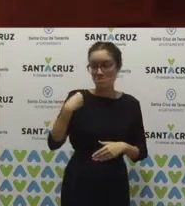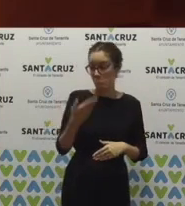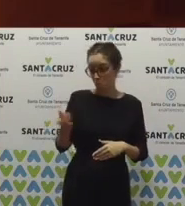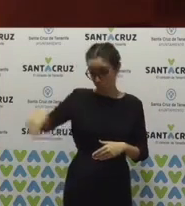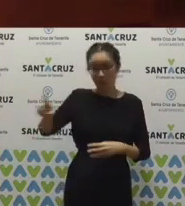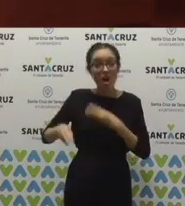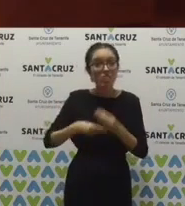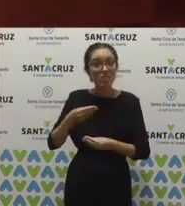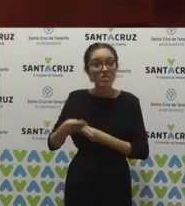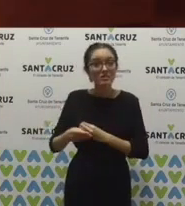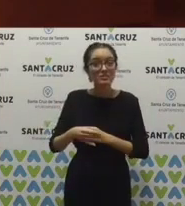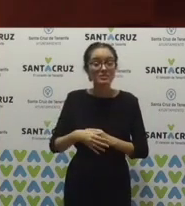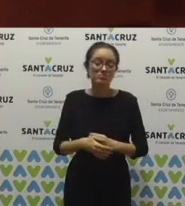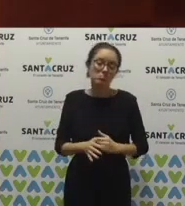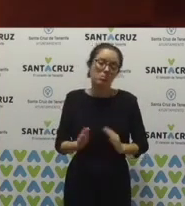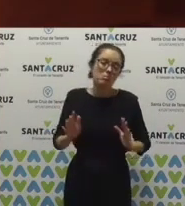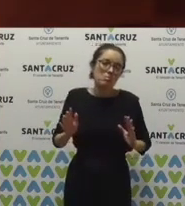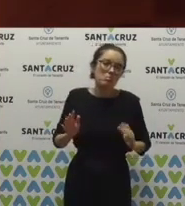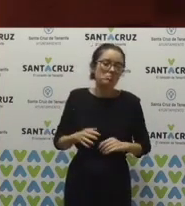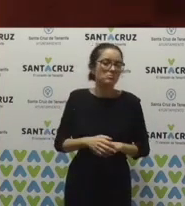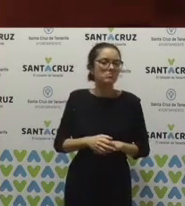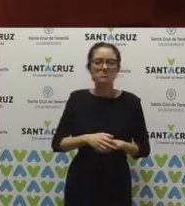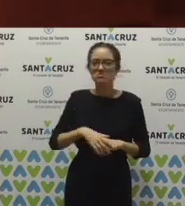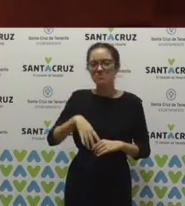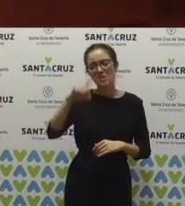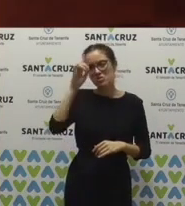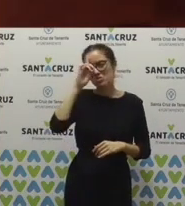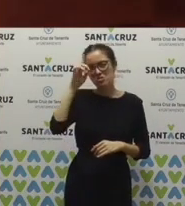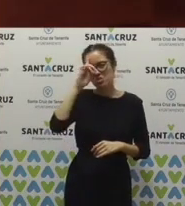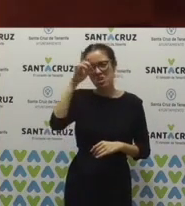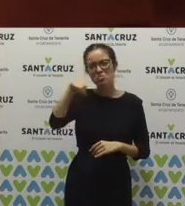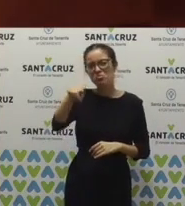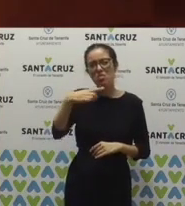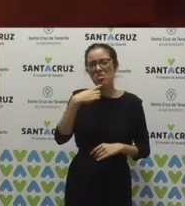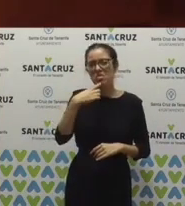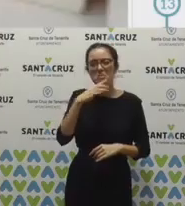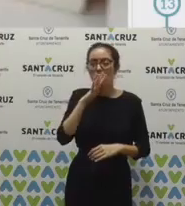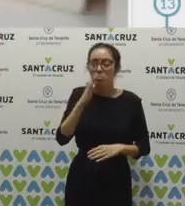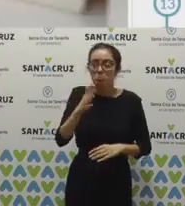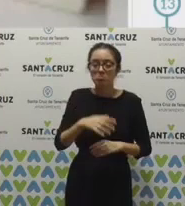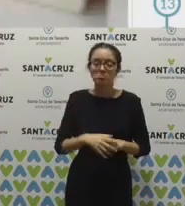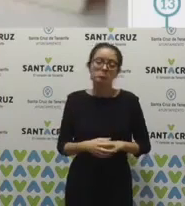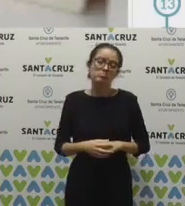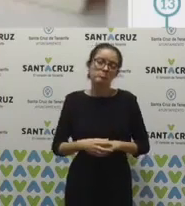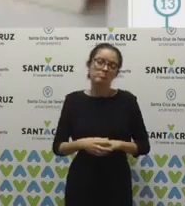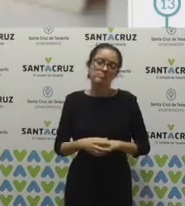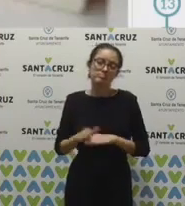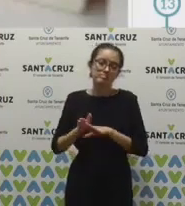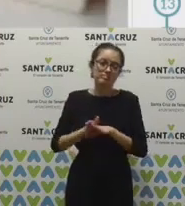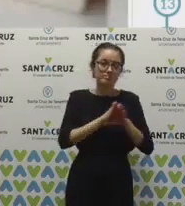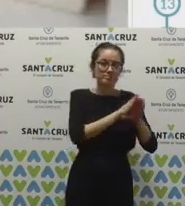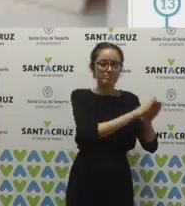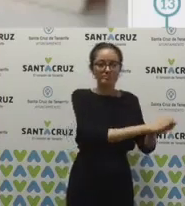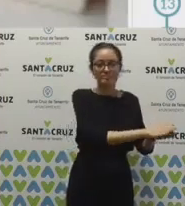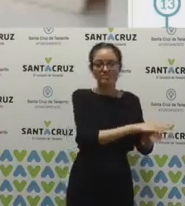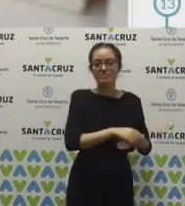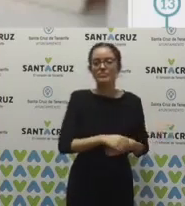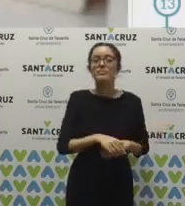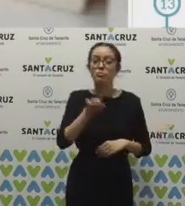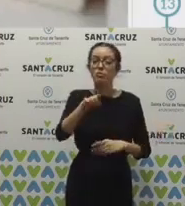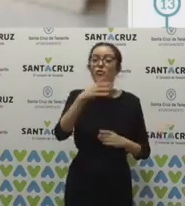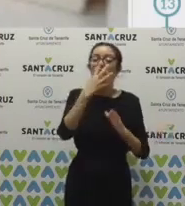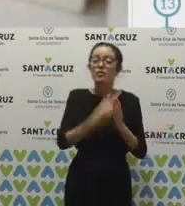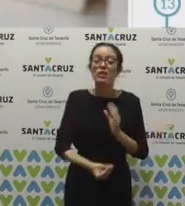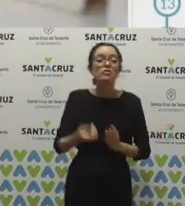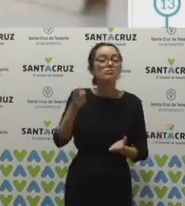no sé no sé muy bien a qué a lo que se refiere al respecto también se equivocan